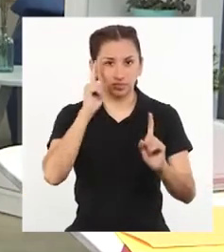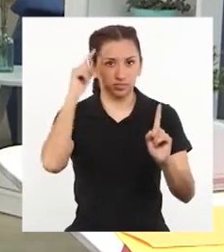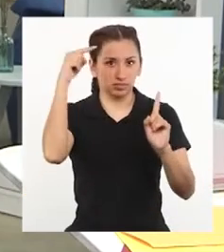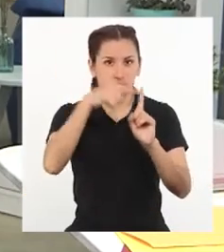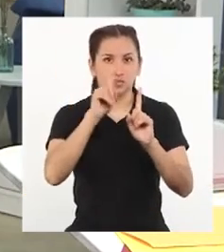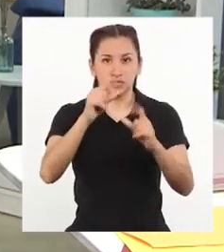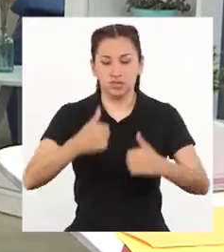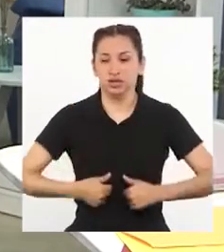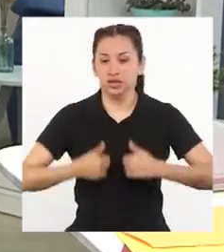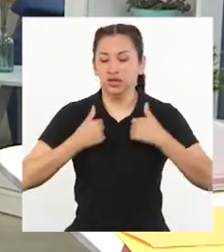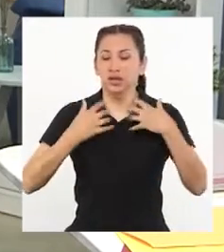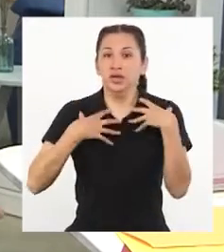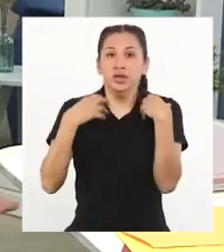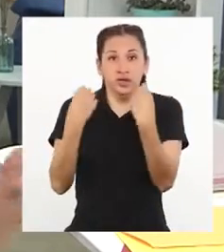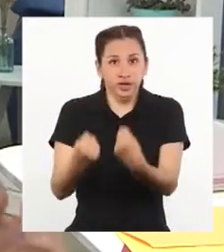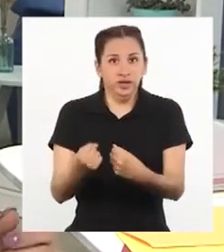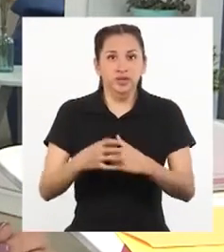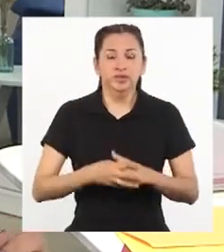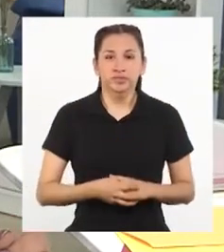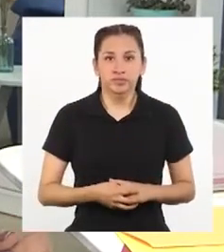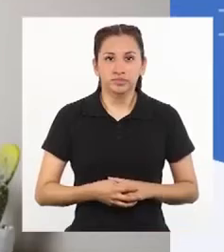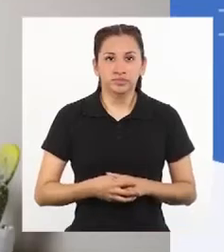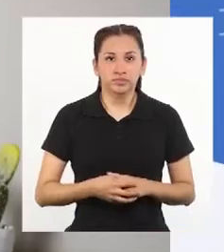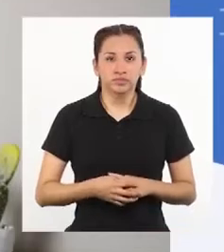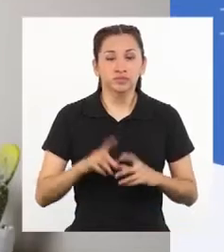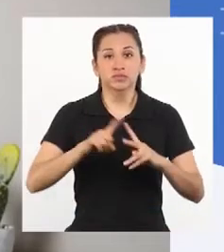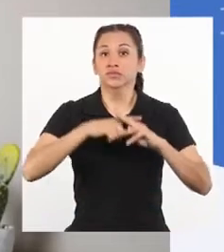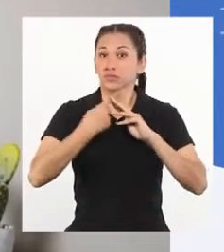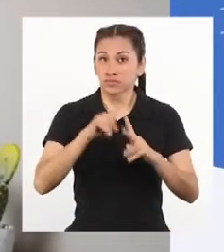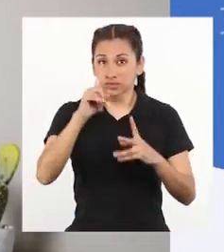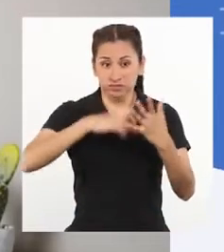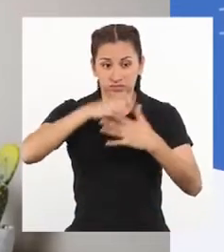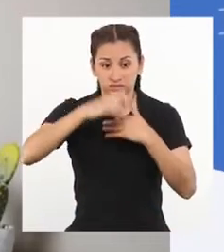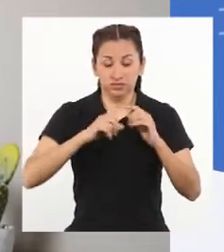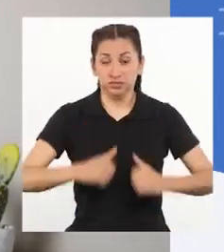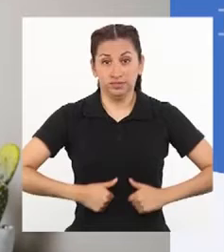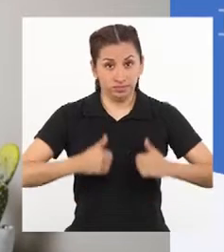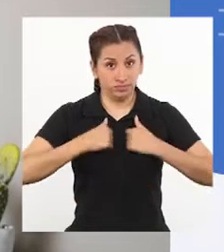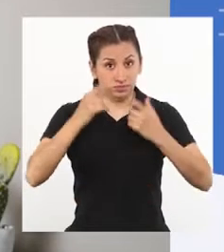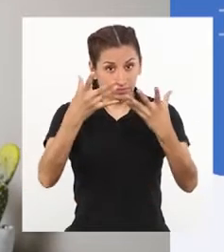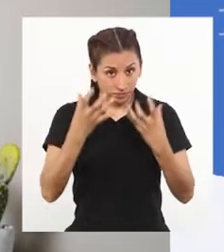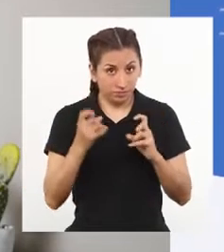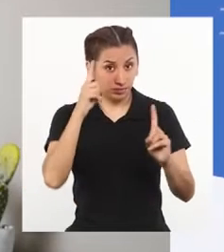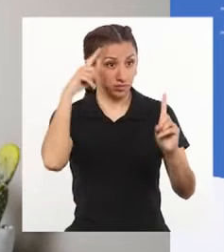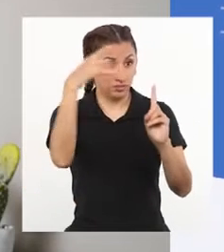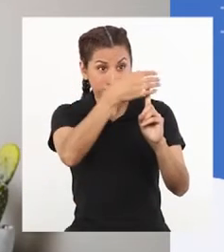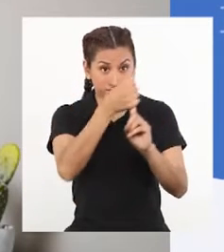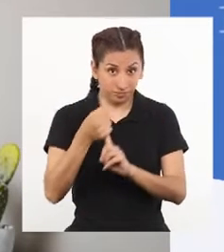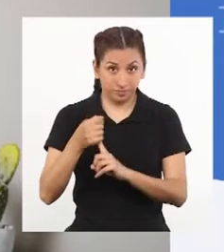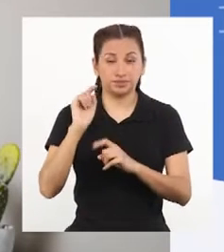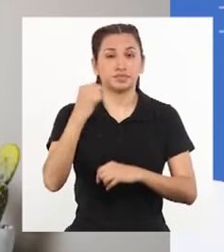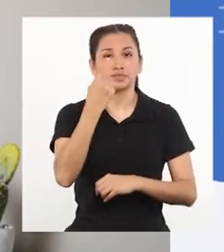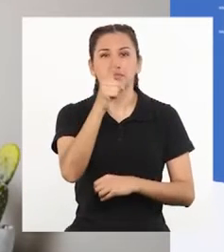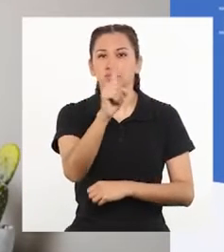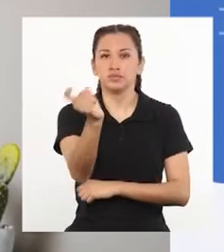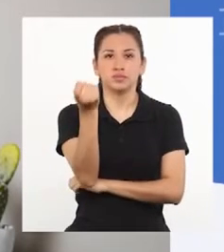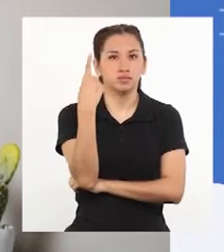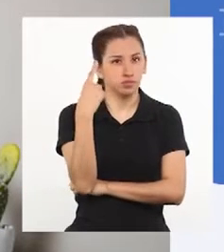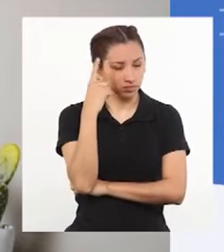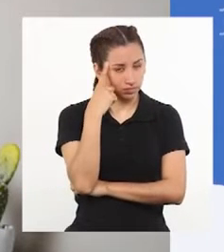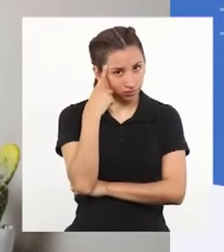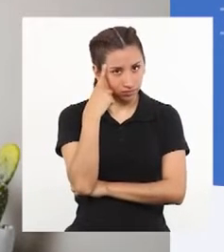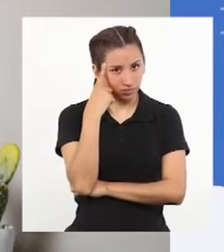metas personales con un estilo de vida saludable? Para trazar un plan de vida y alcanzar las metas que me propongo, lo primero que